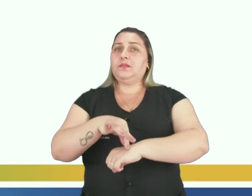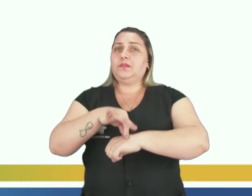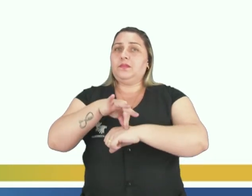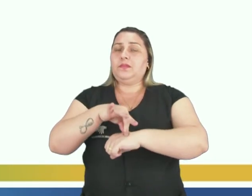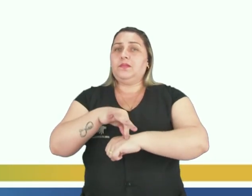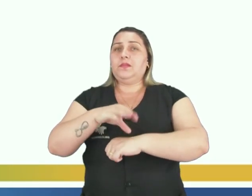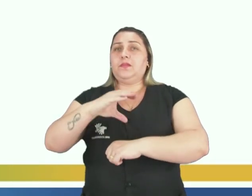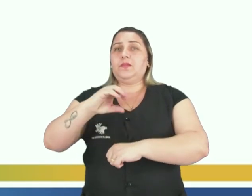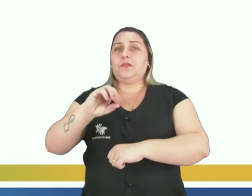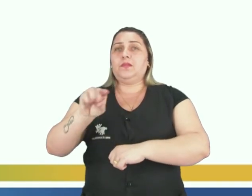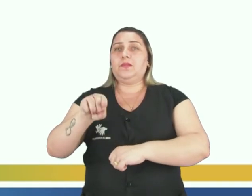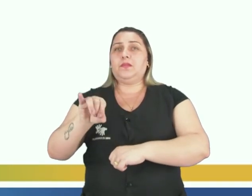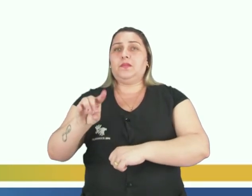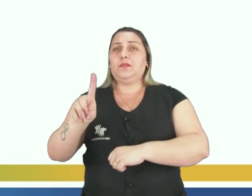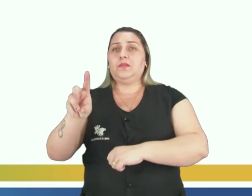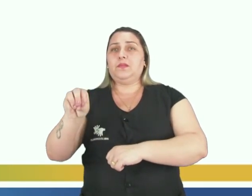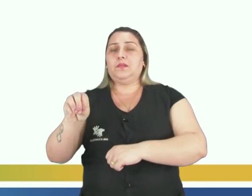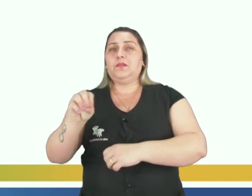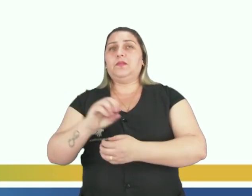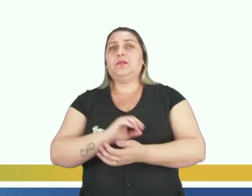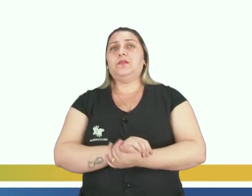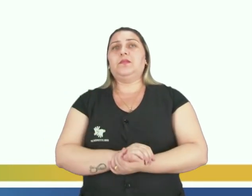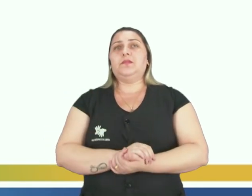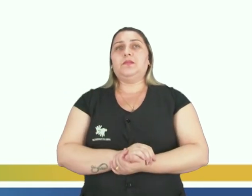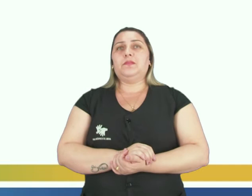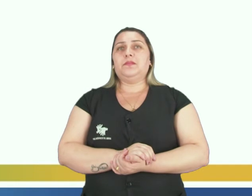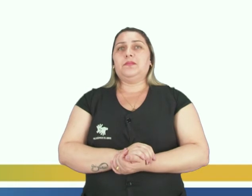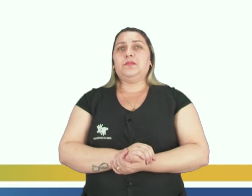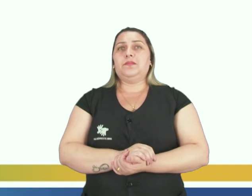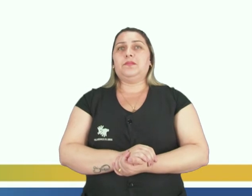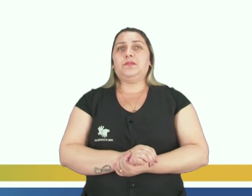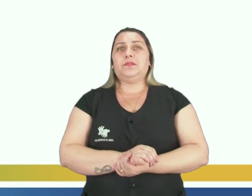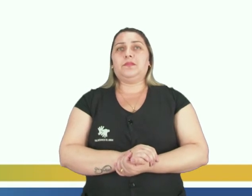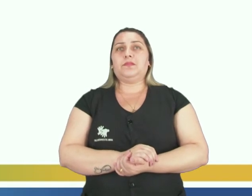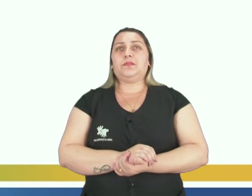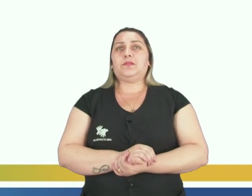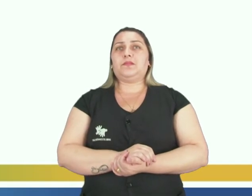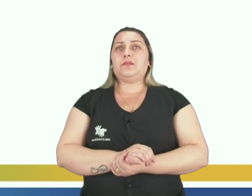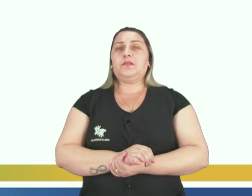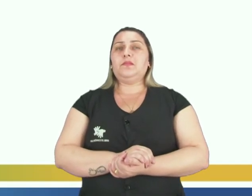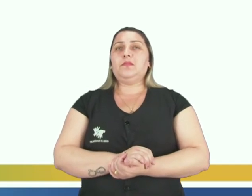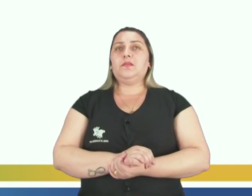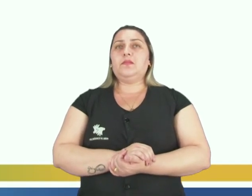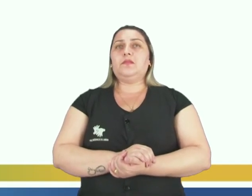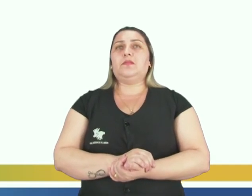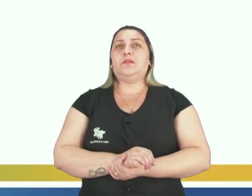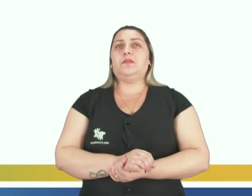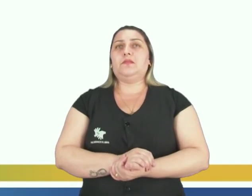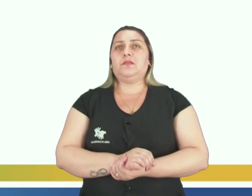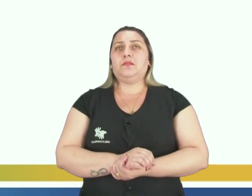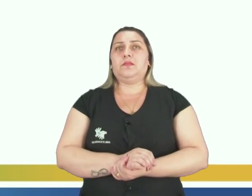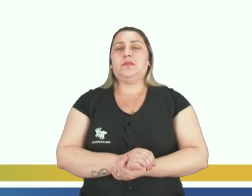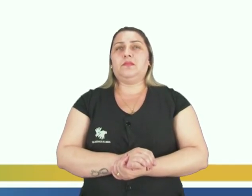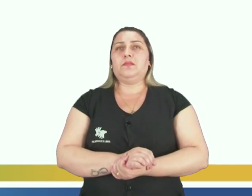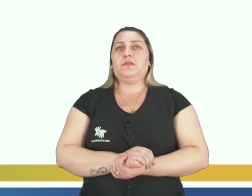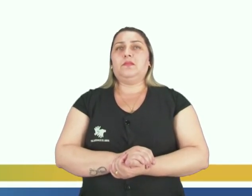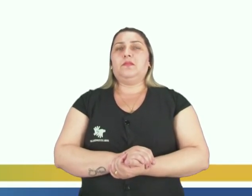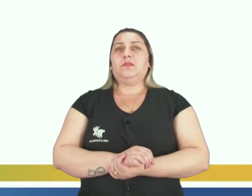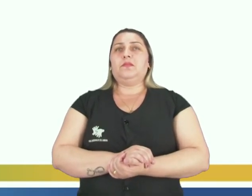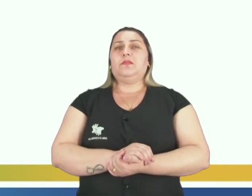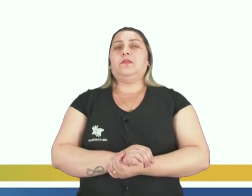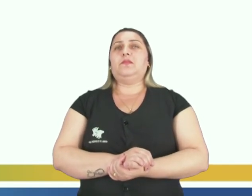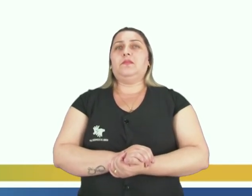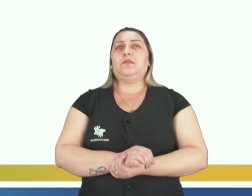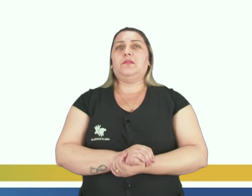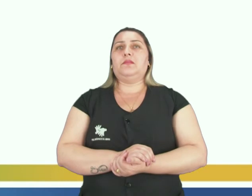y yo puedo decir también, ¿no? Cocido, ¿sí? En la lengua española. ¿Qué más? Yo tengo consejo, ¿sí? Para el